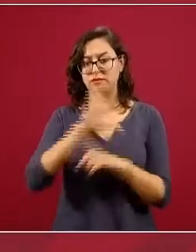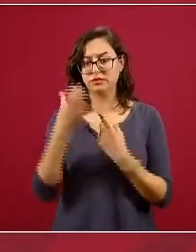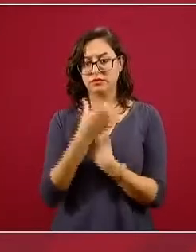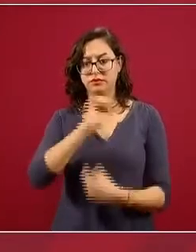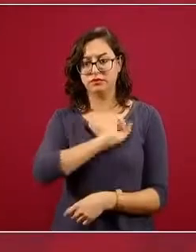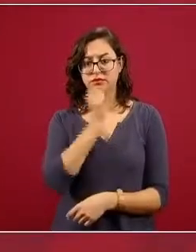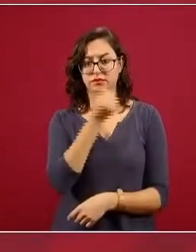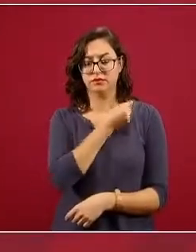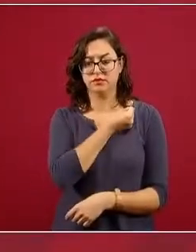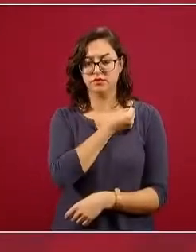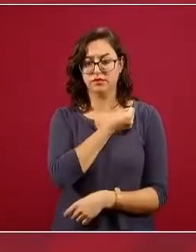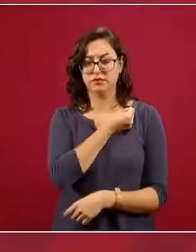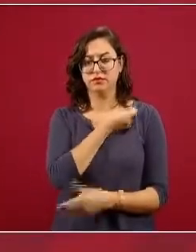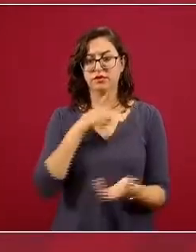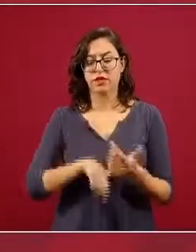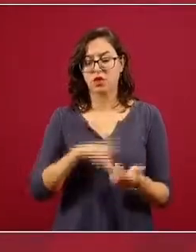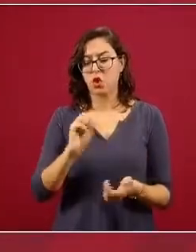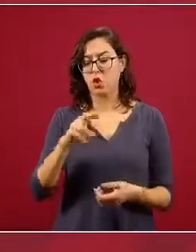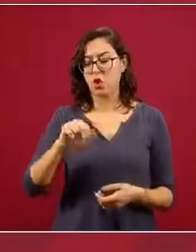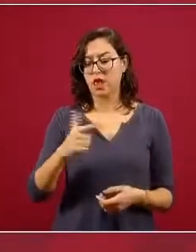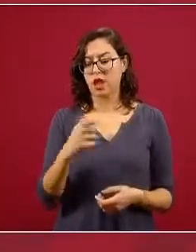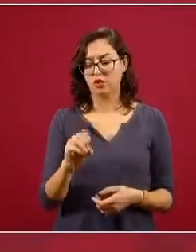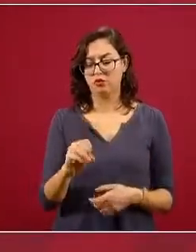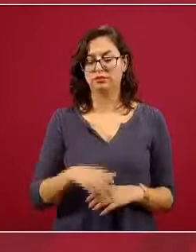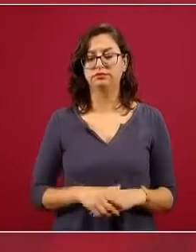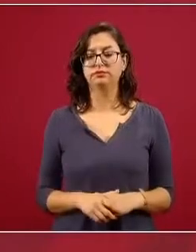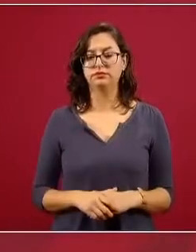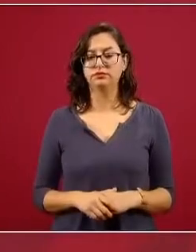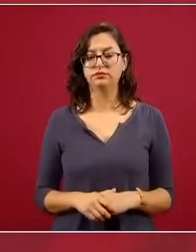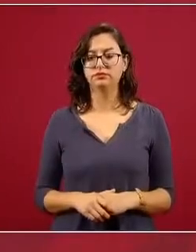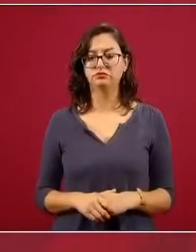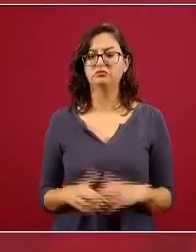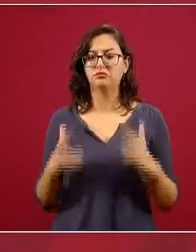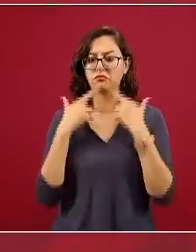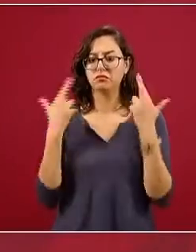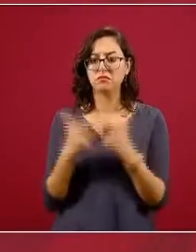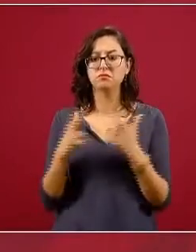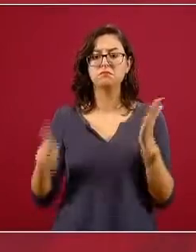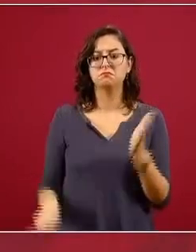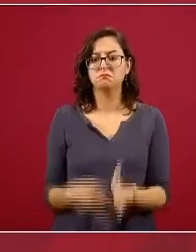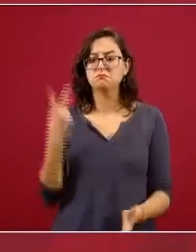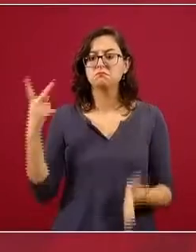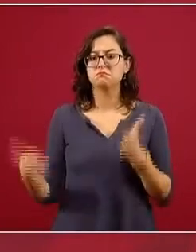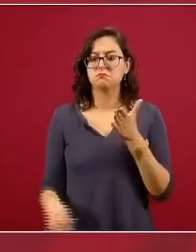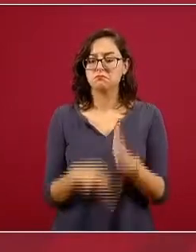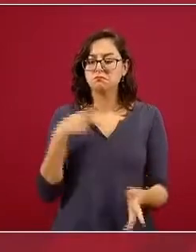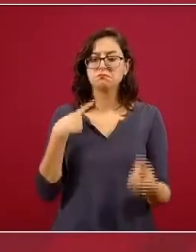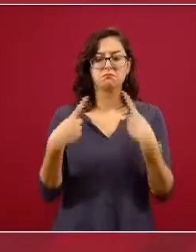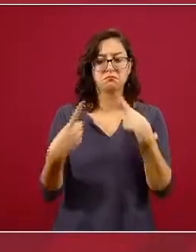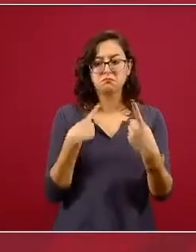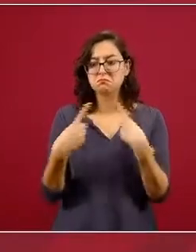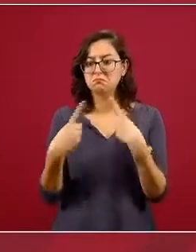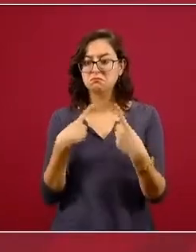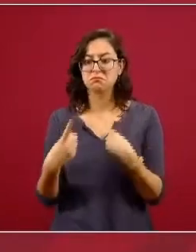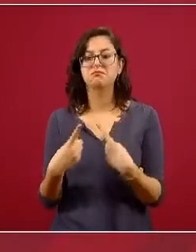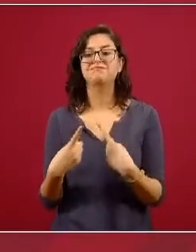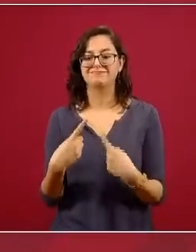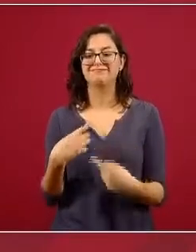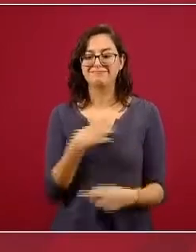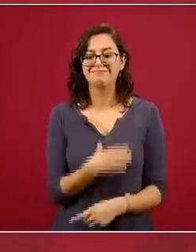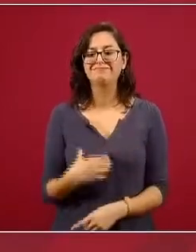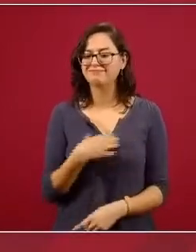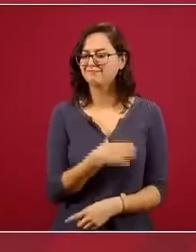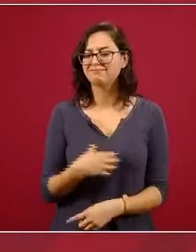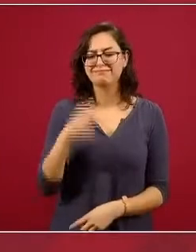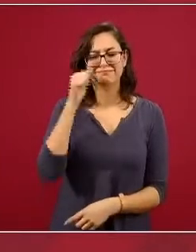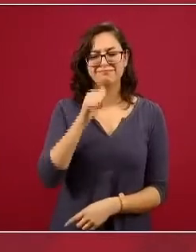de la CONAGO. Cada vez que tenemos estas conversaciones salimos muy